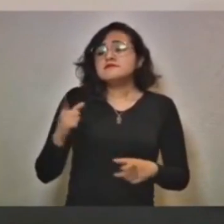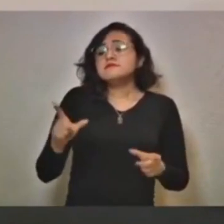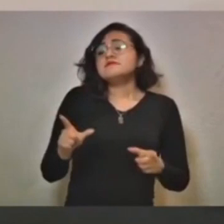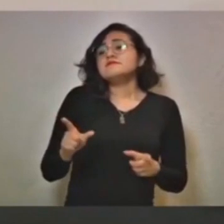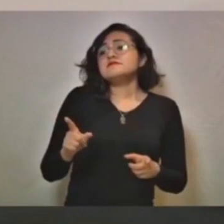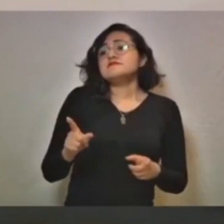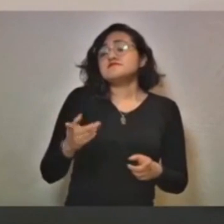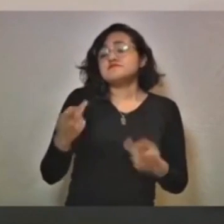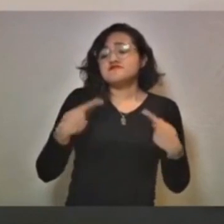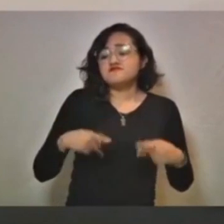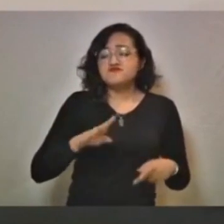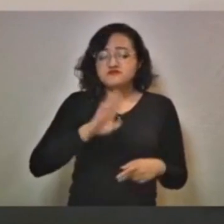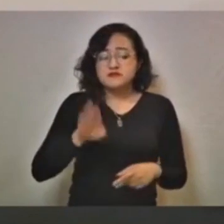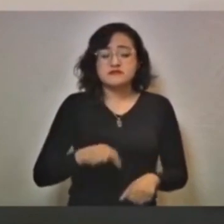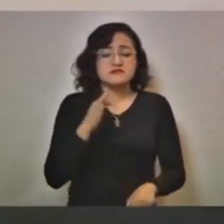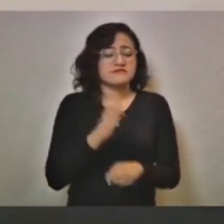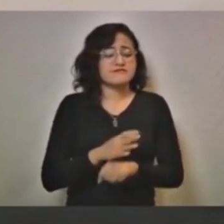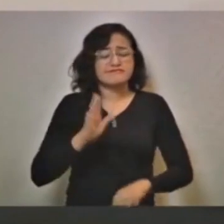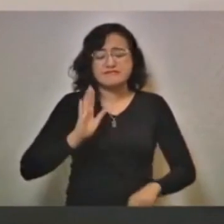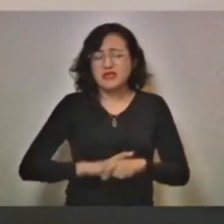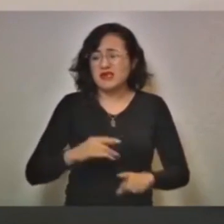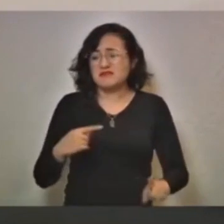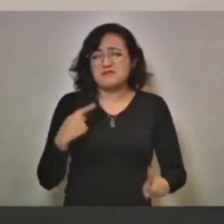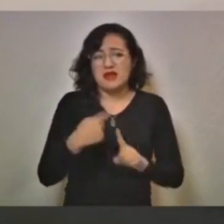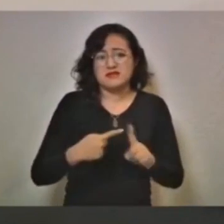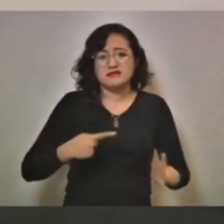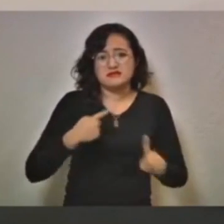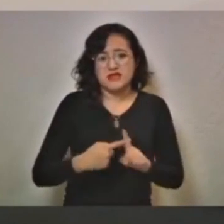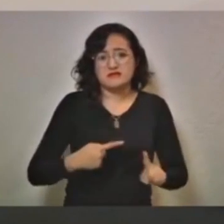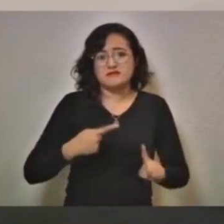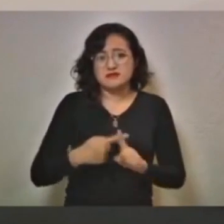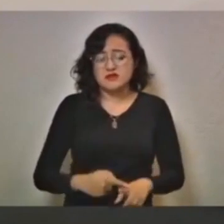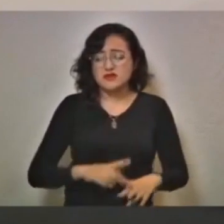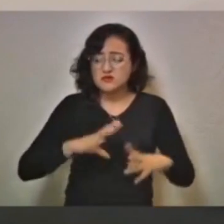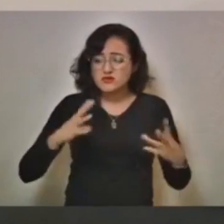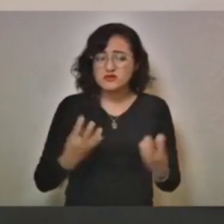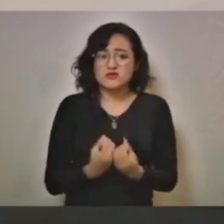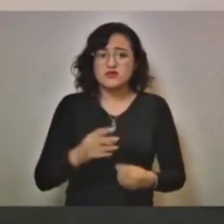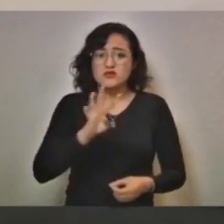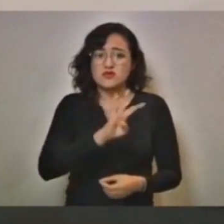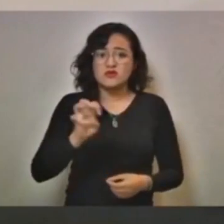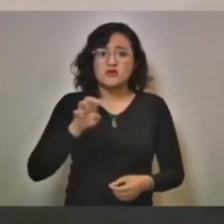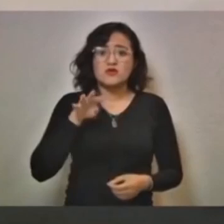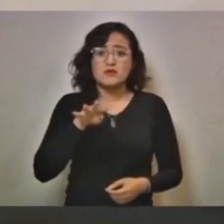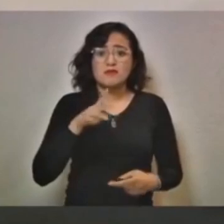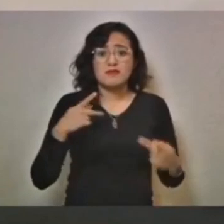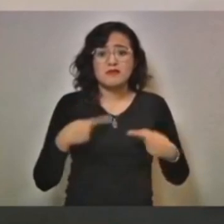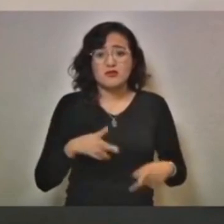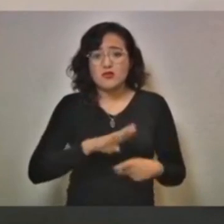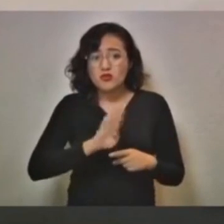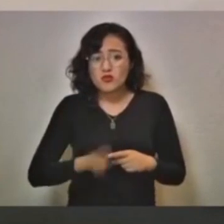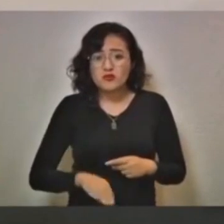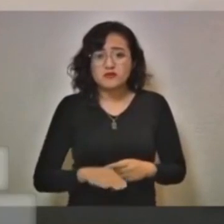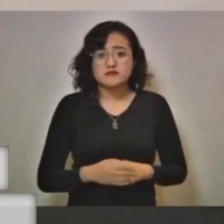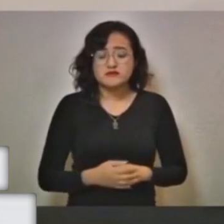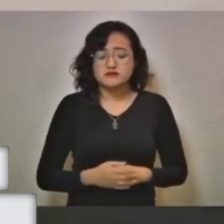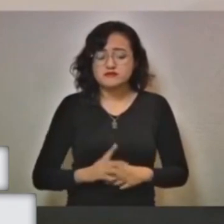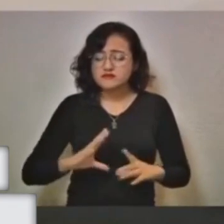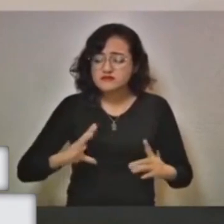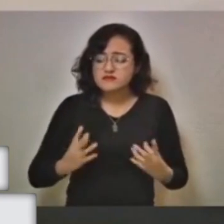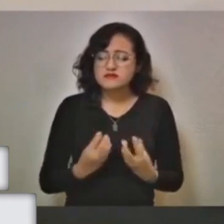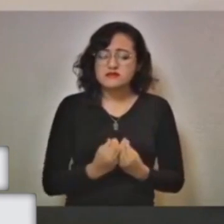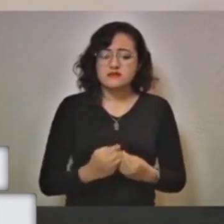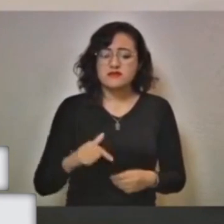defunciones, que por desgracia se siguen sumando, dan ya un total de 419, sumándose